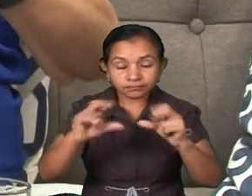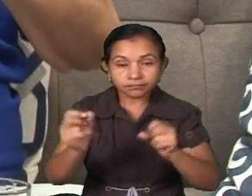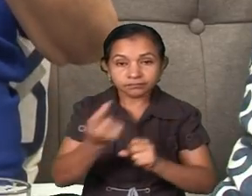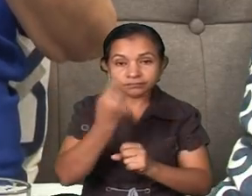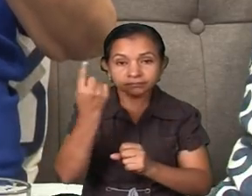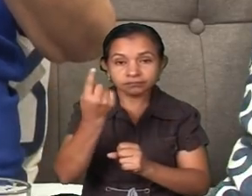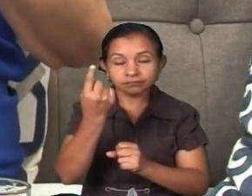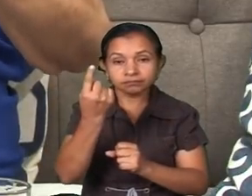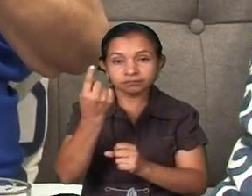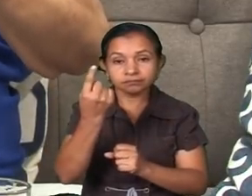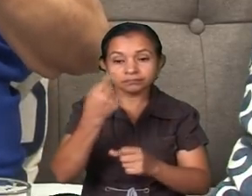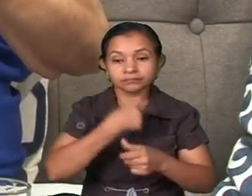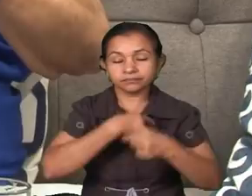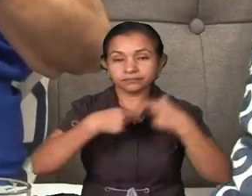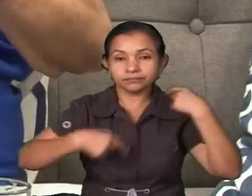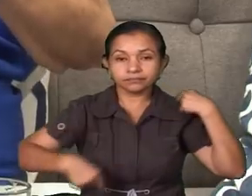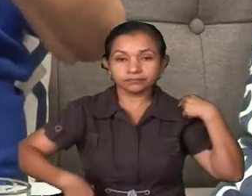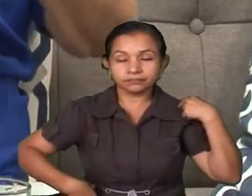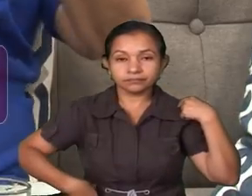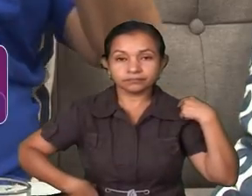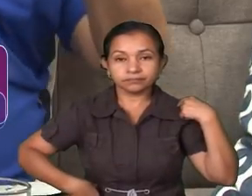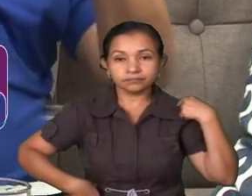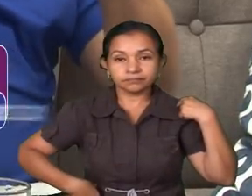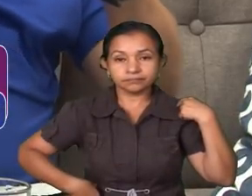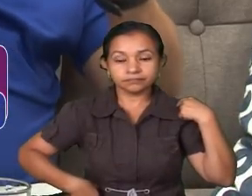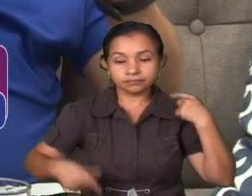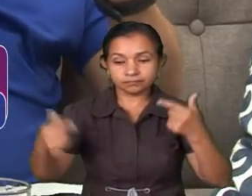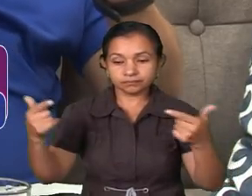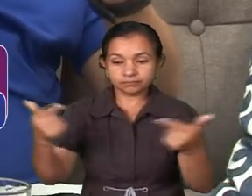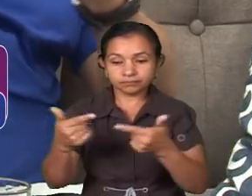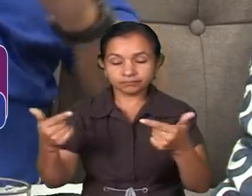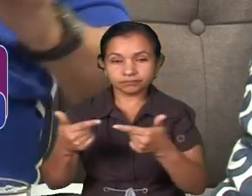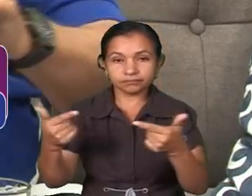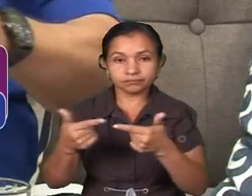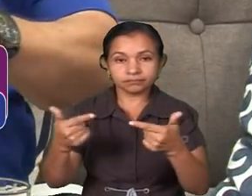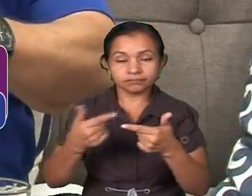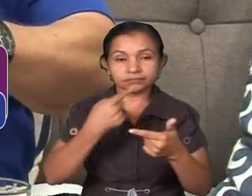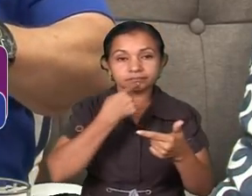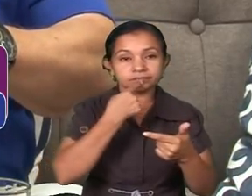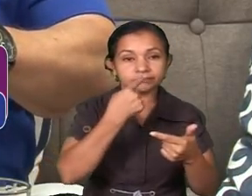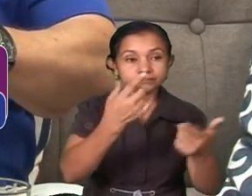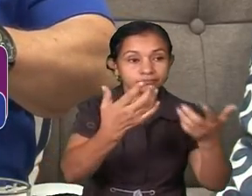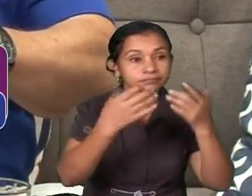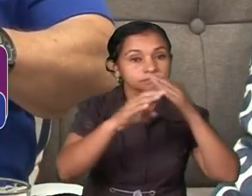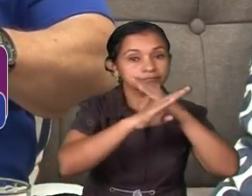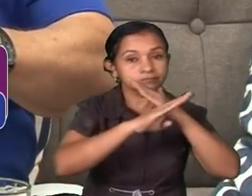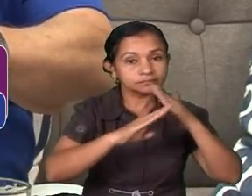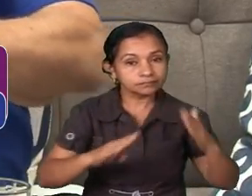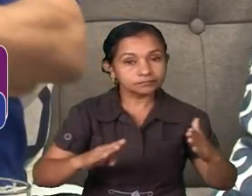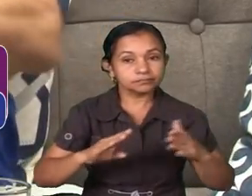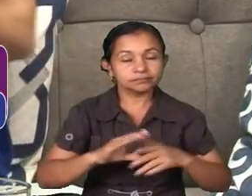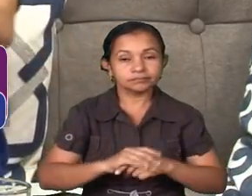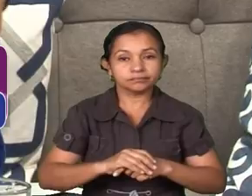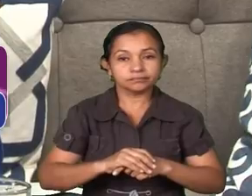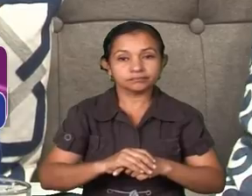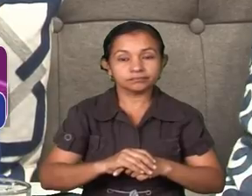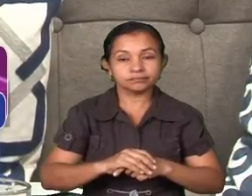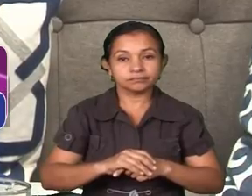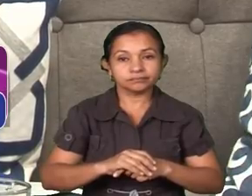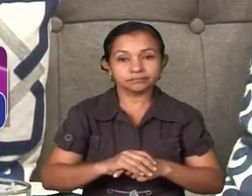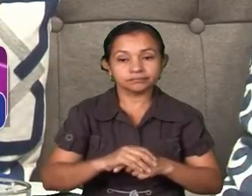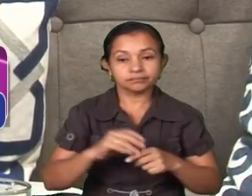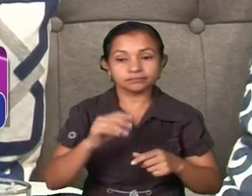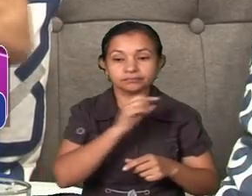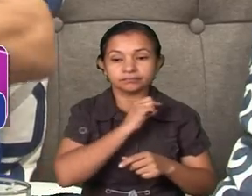que su presidente de origen guerrillero pide la paz y el obispo